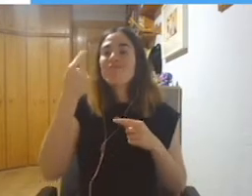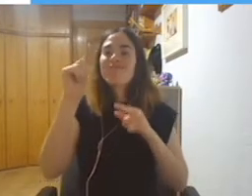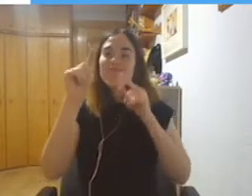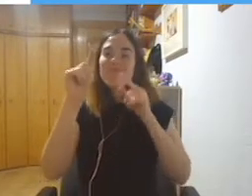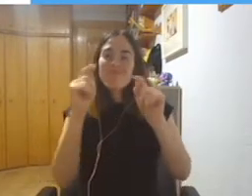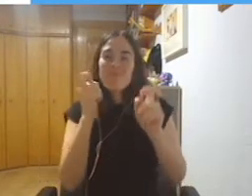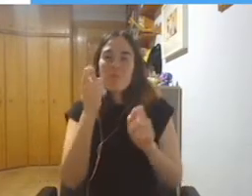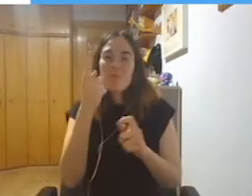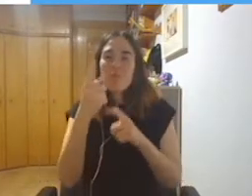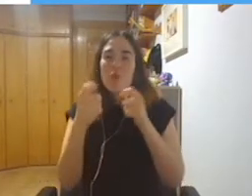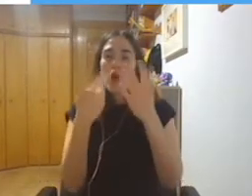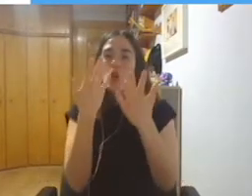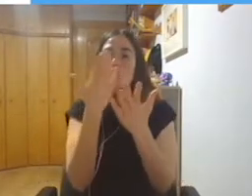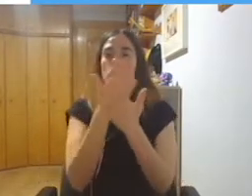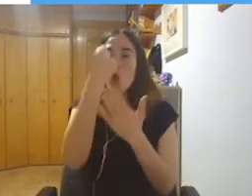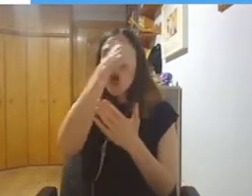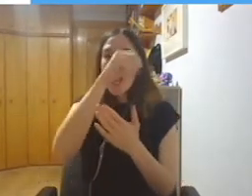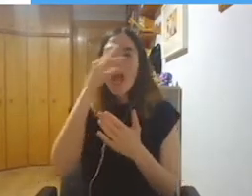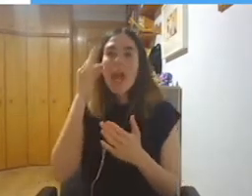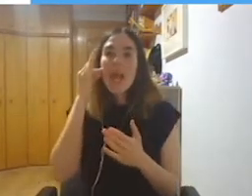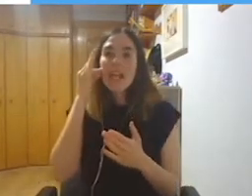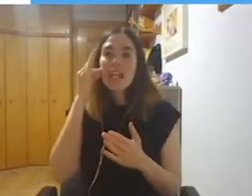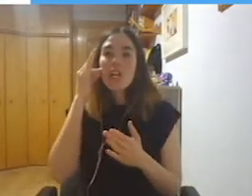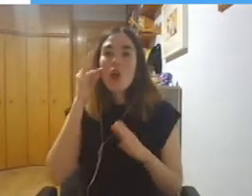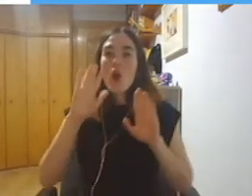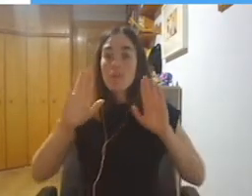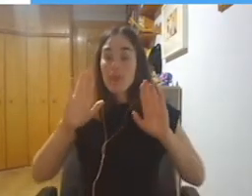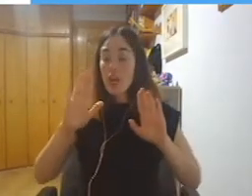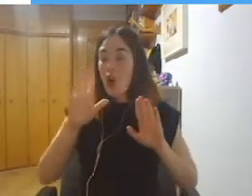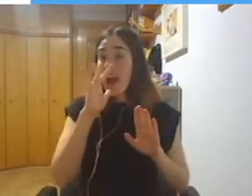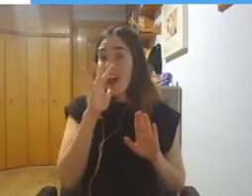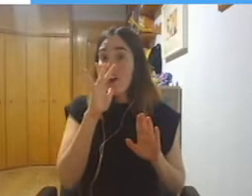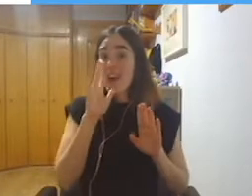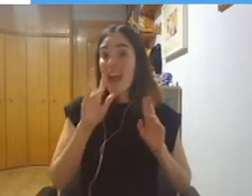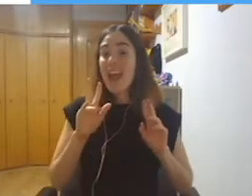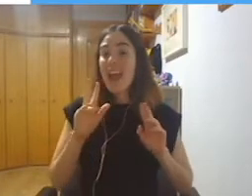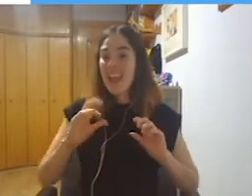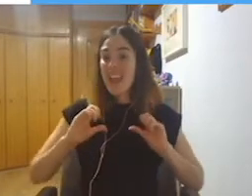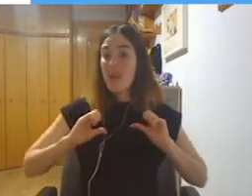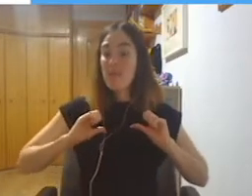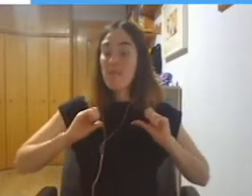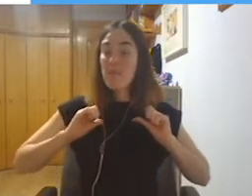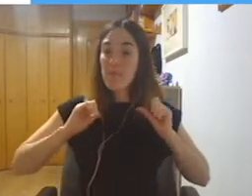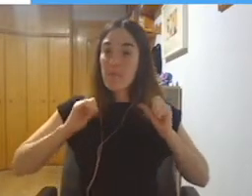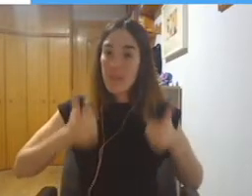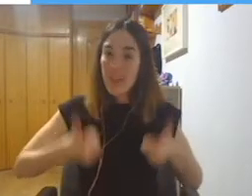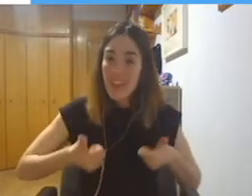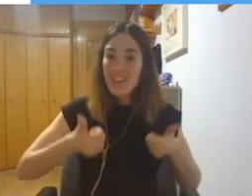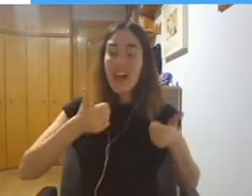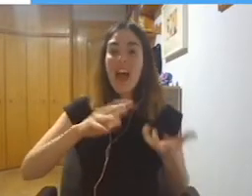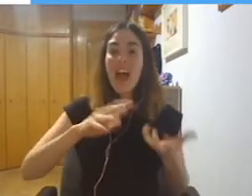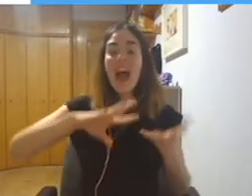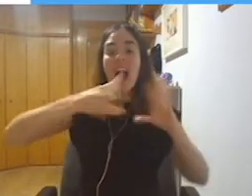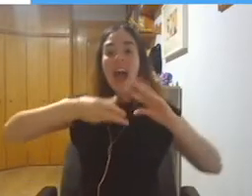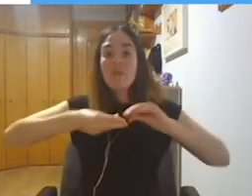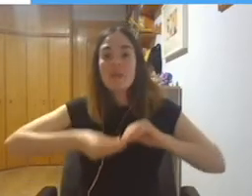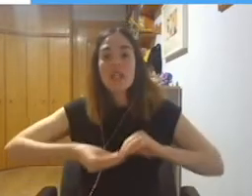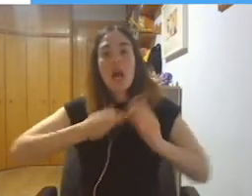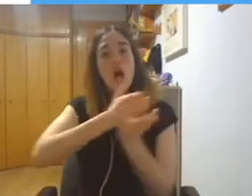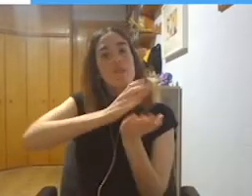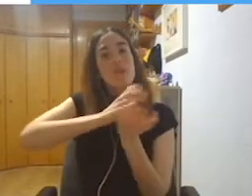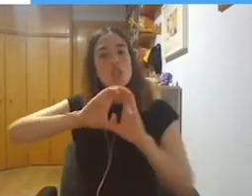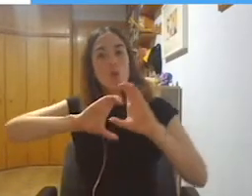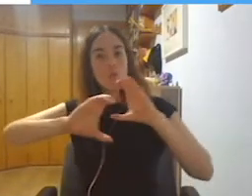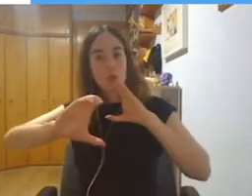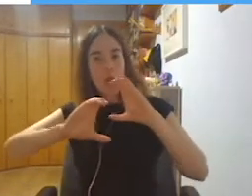pinceladas sobre estudios de género, pero en este momento es cuando se empiezan a hacer estudios de género aplicado a medios de